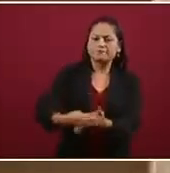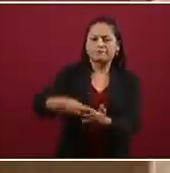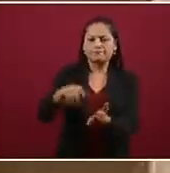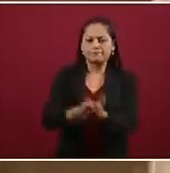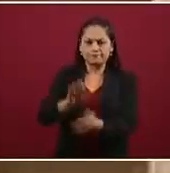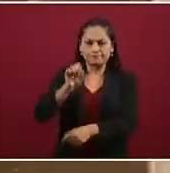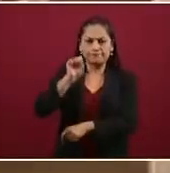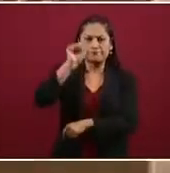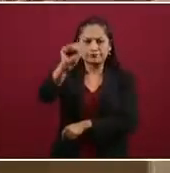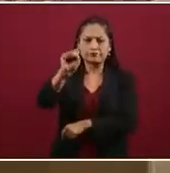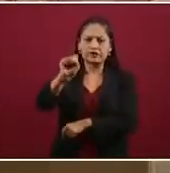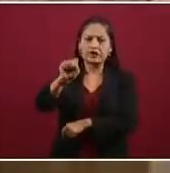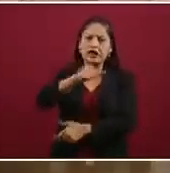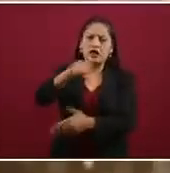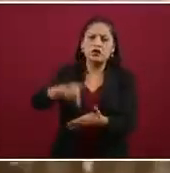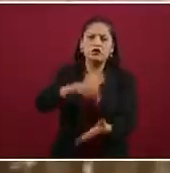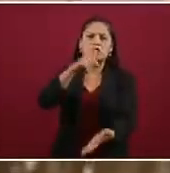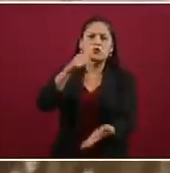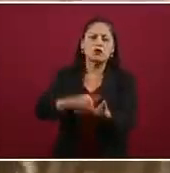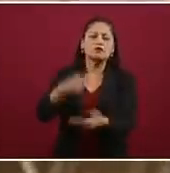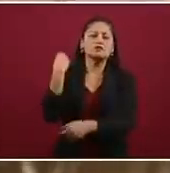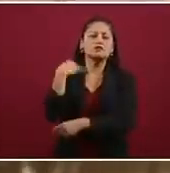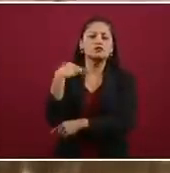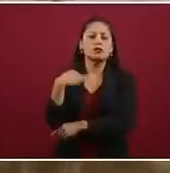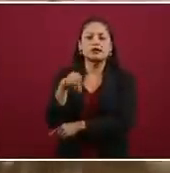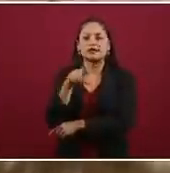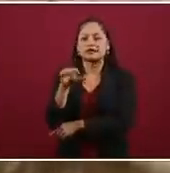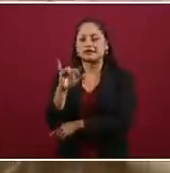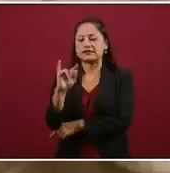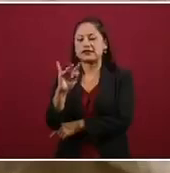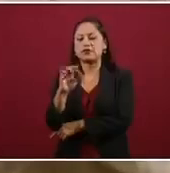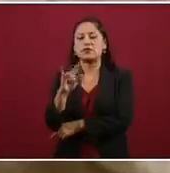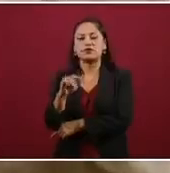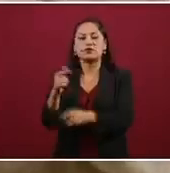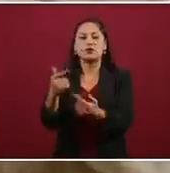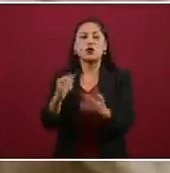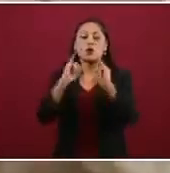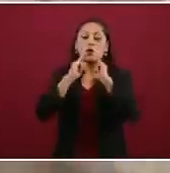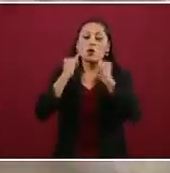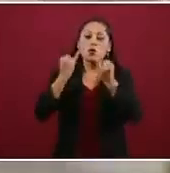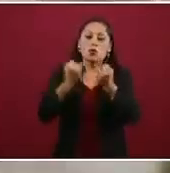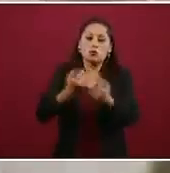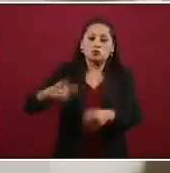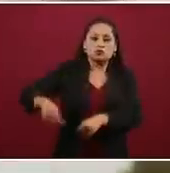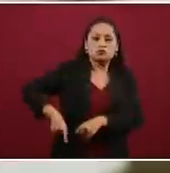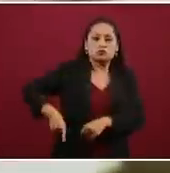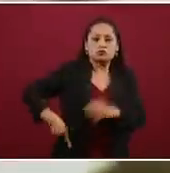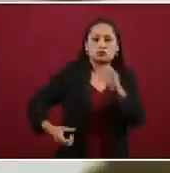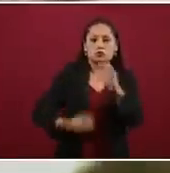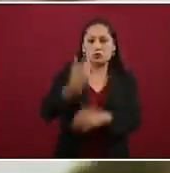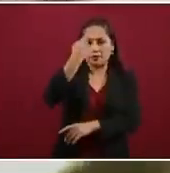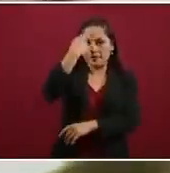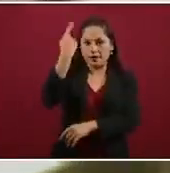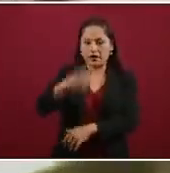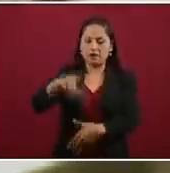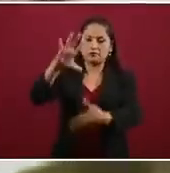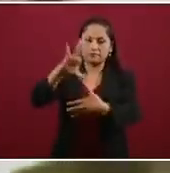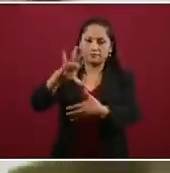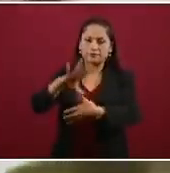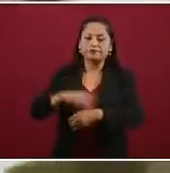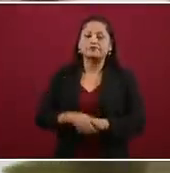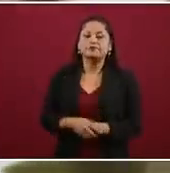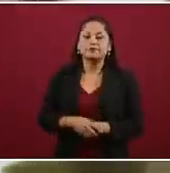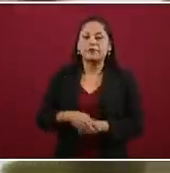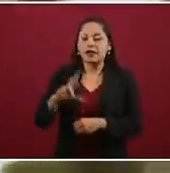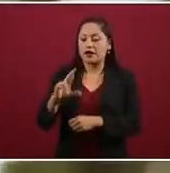conformó en Zitácuaro, Michoacán, como la Suprema Junta Gobernativa de América. En 1812, Rayón fue